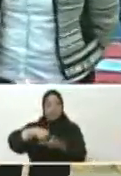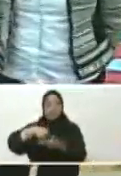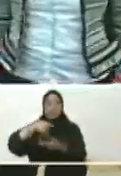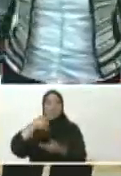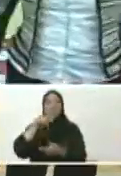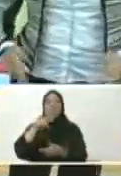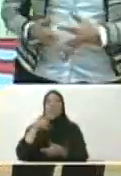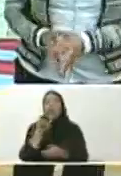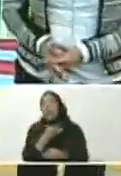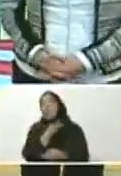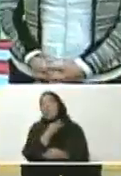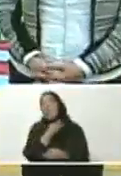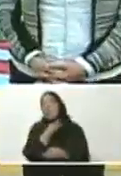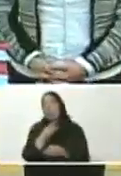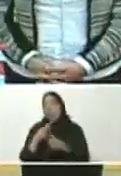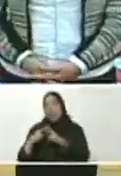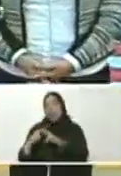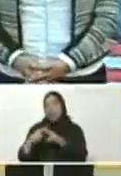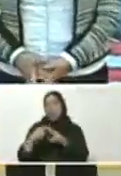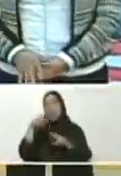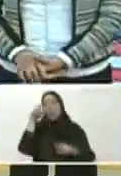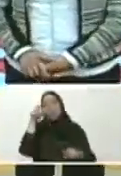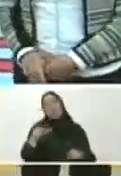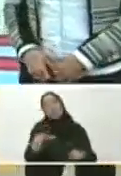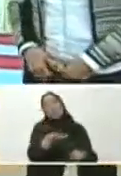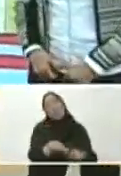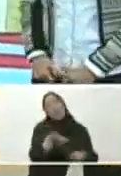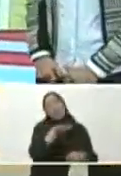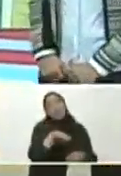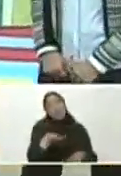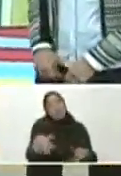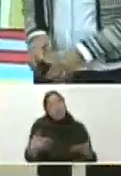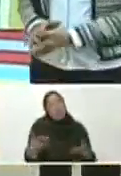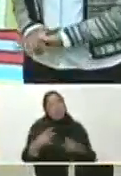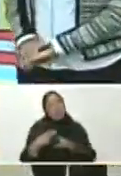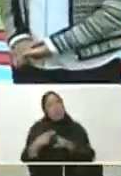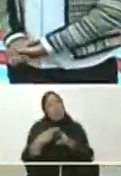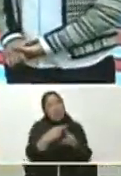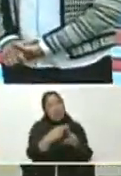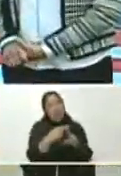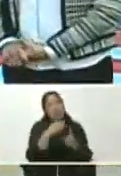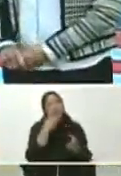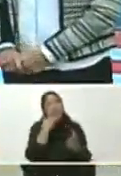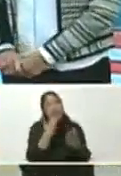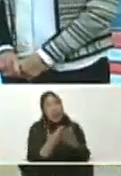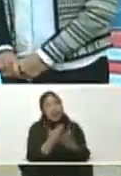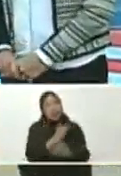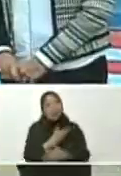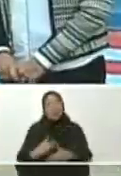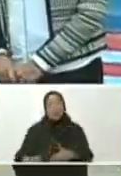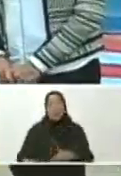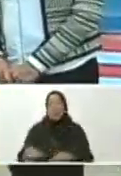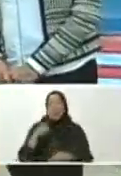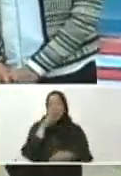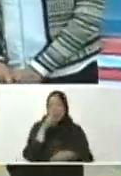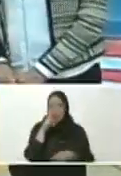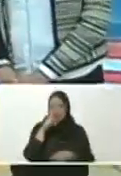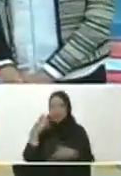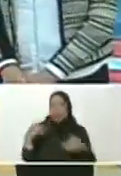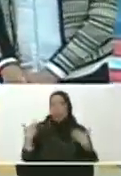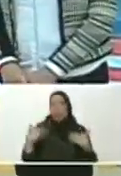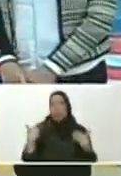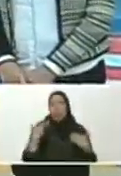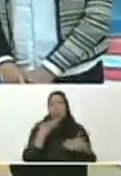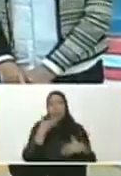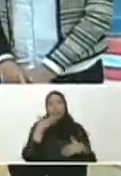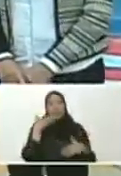le vamos a entregar al pueblo de Carabobo aquí de Valencia? Bueno, presidente, muchísimas gracias. Aquí muy contento, orgulloso de tenerlo